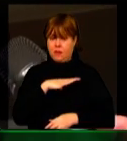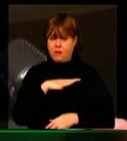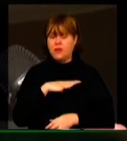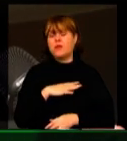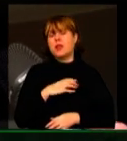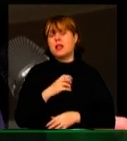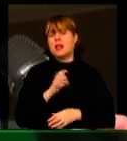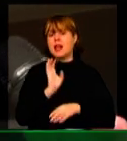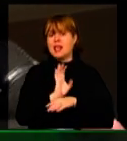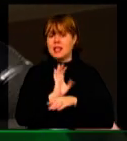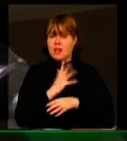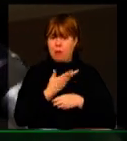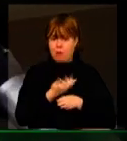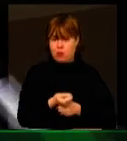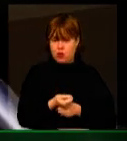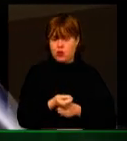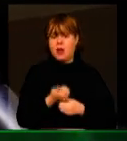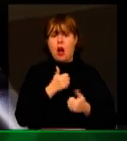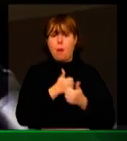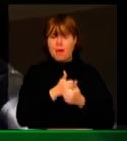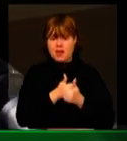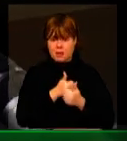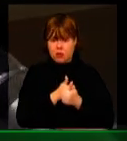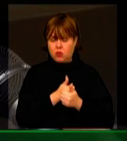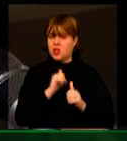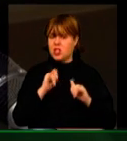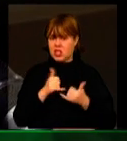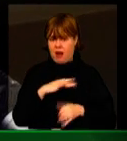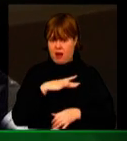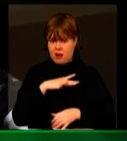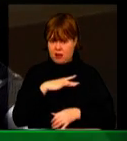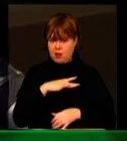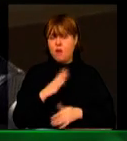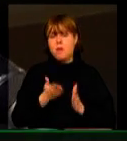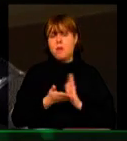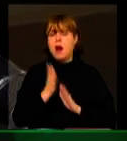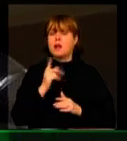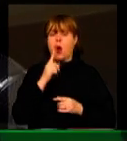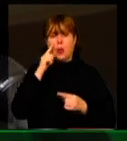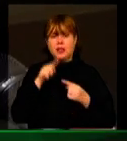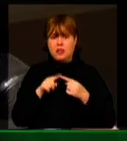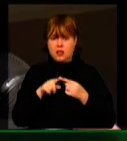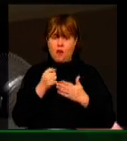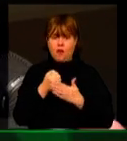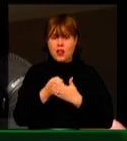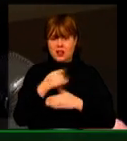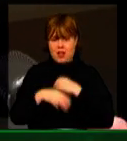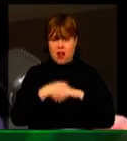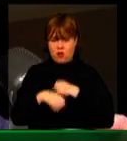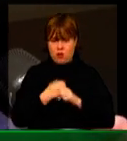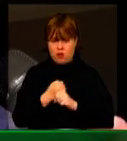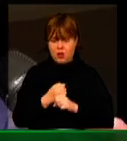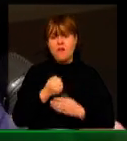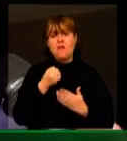tutorías, van a haber acompañamientos, ya están existiendo y los vamos a acentuar con miras a fin de año. Vamos a culminar el año de una